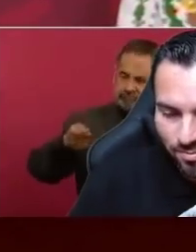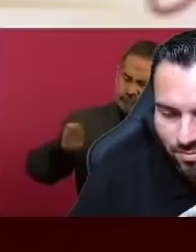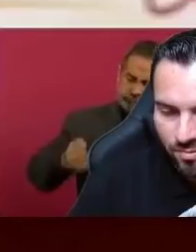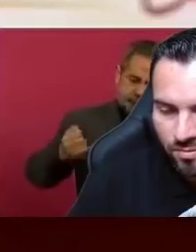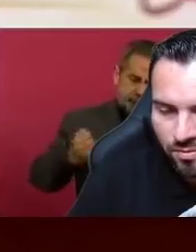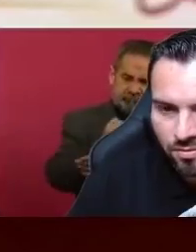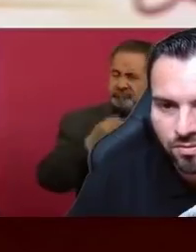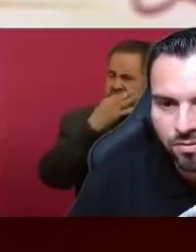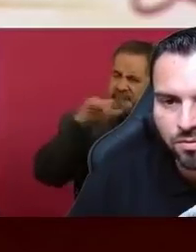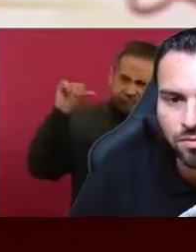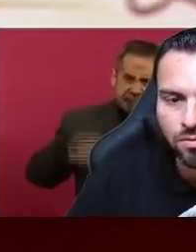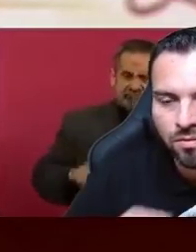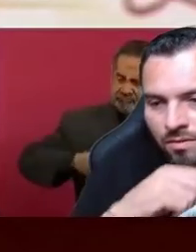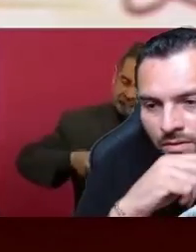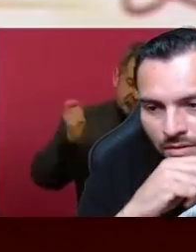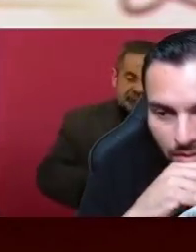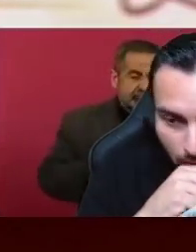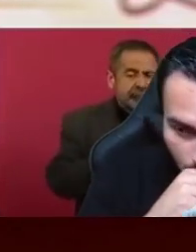pronto